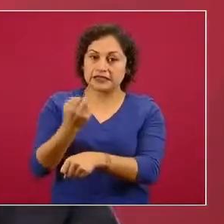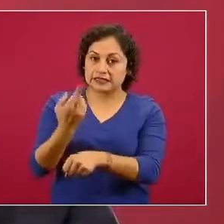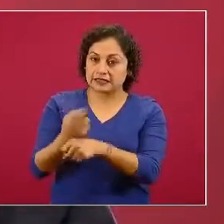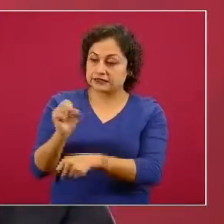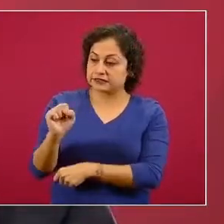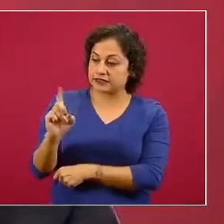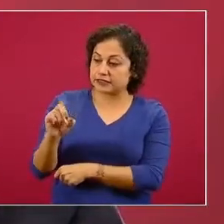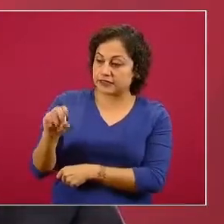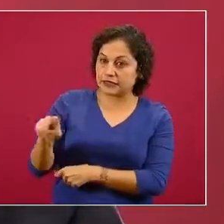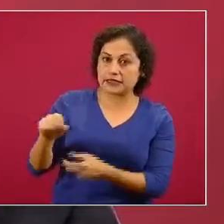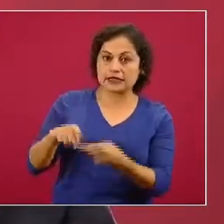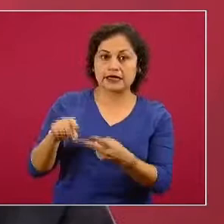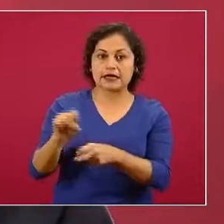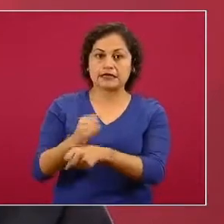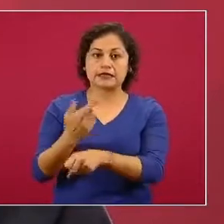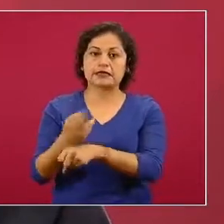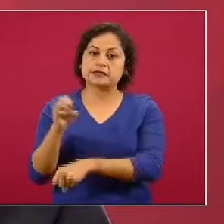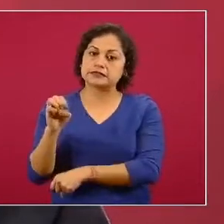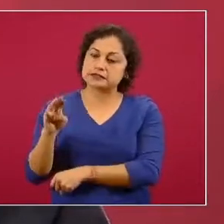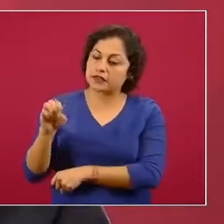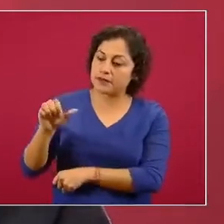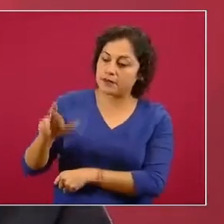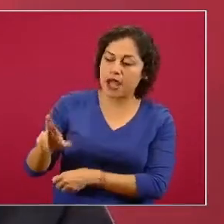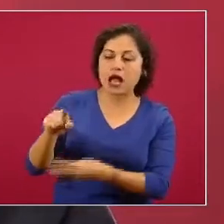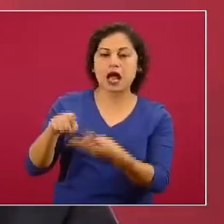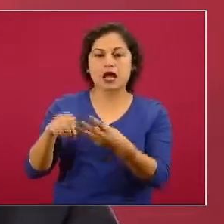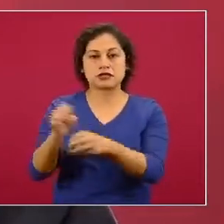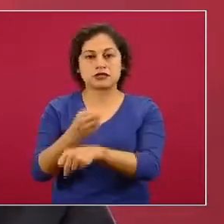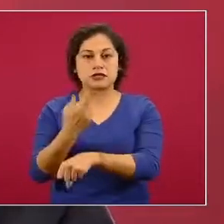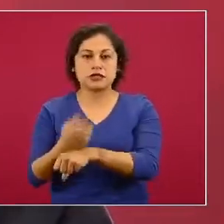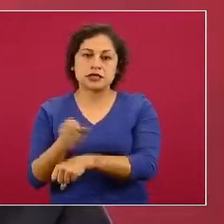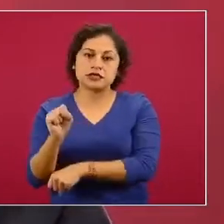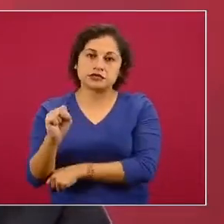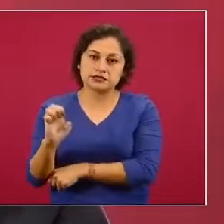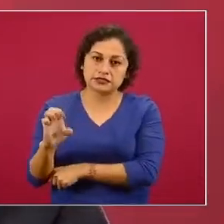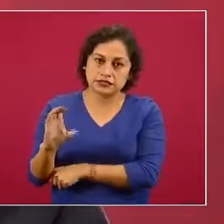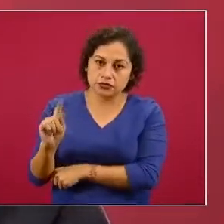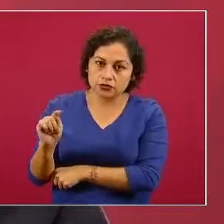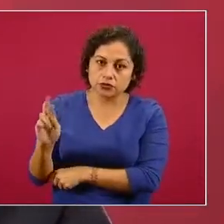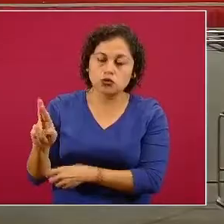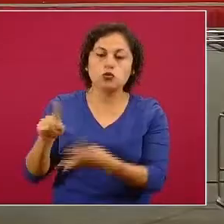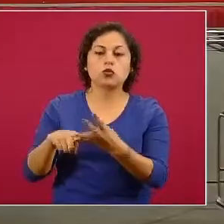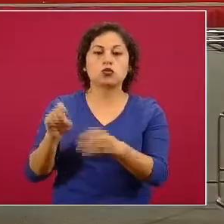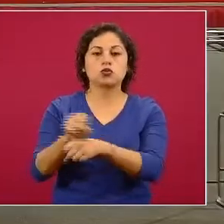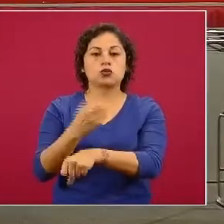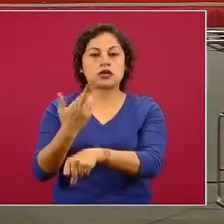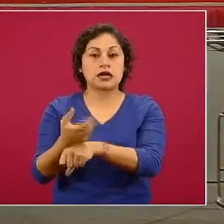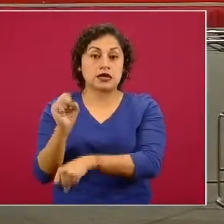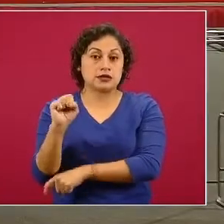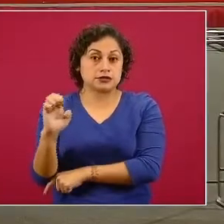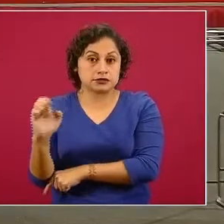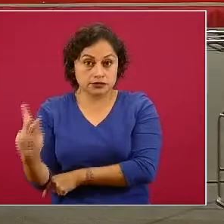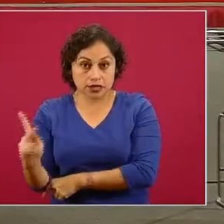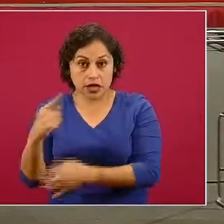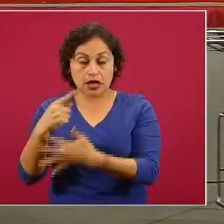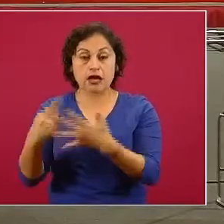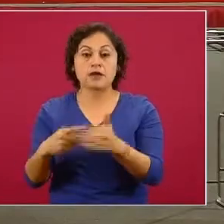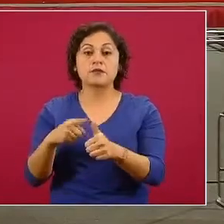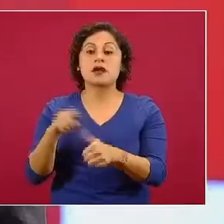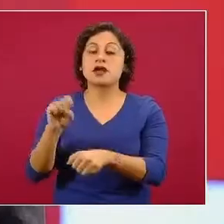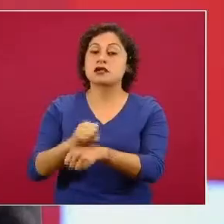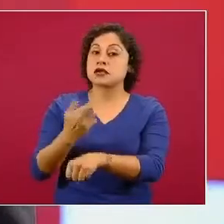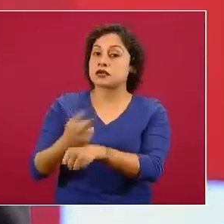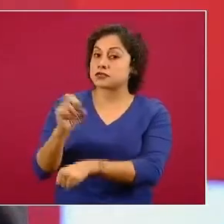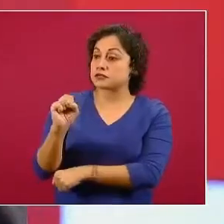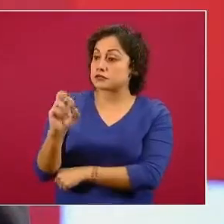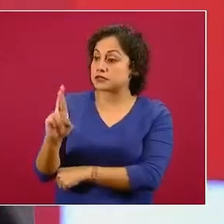el secretario de Marina, el secretario de Turismo, el secretario de Educación Pública, el secretario de Relaciones Exteriores,